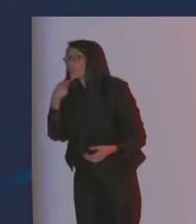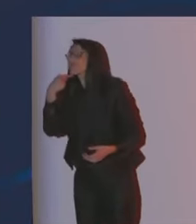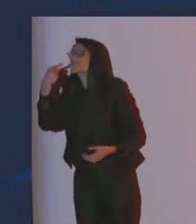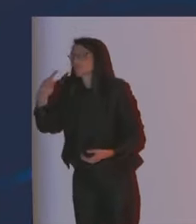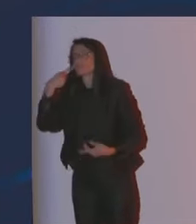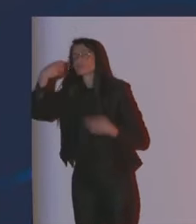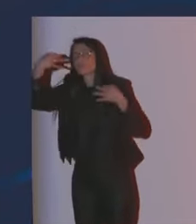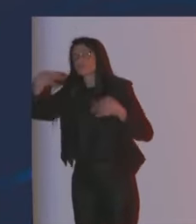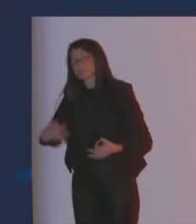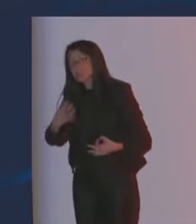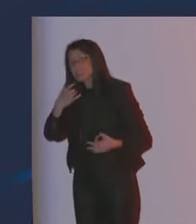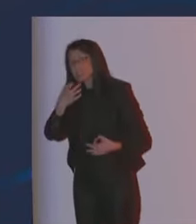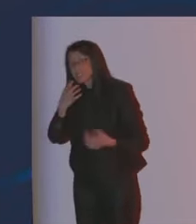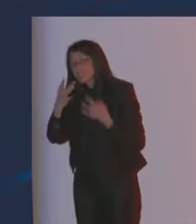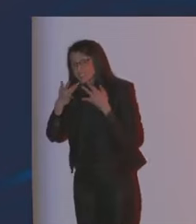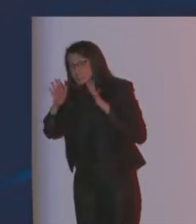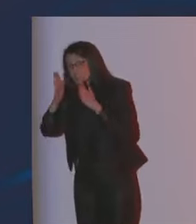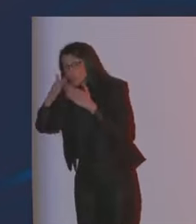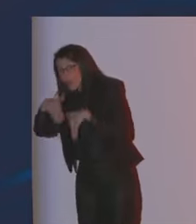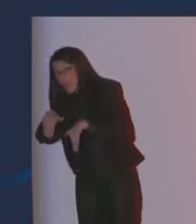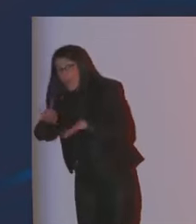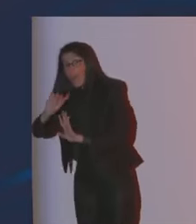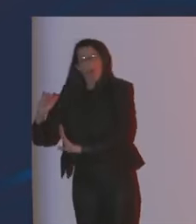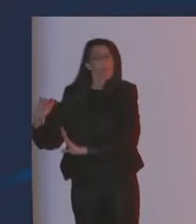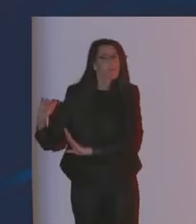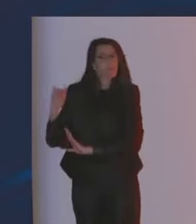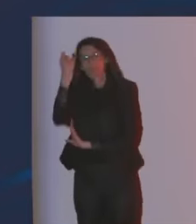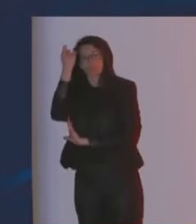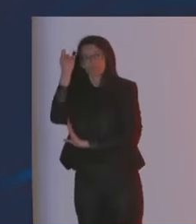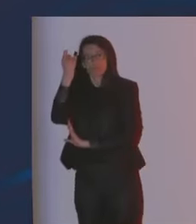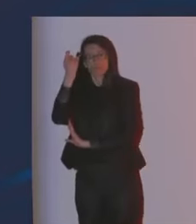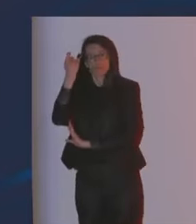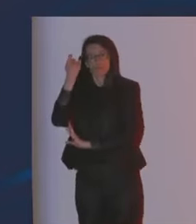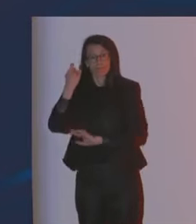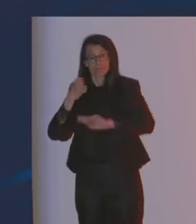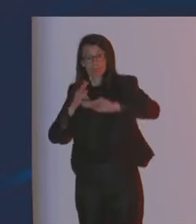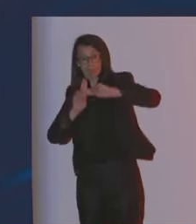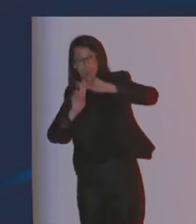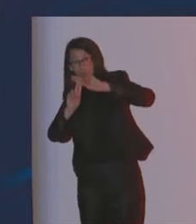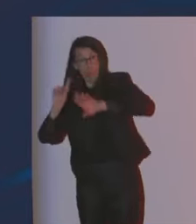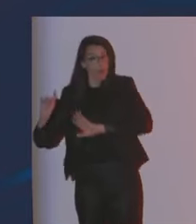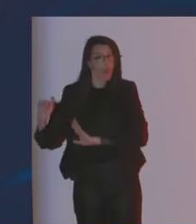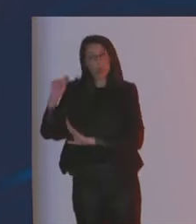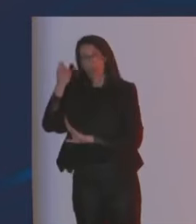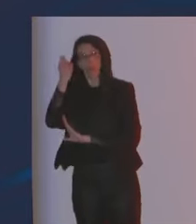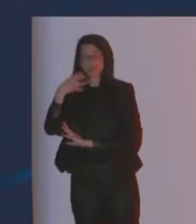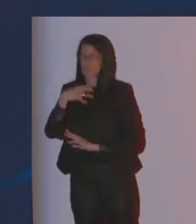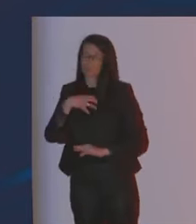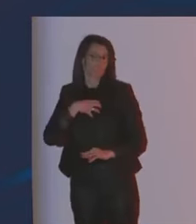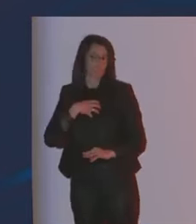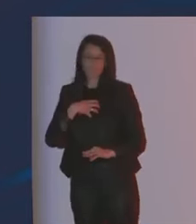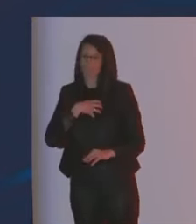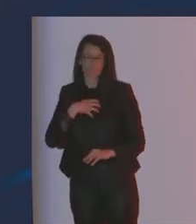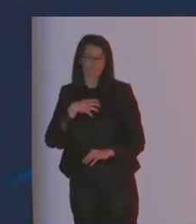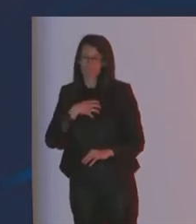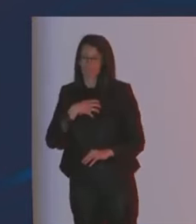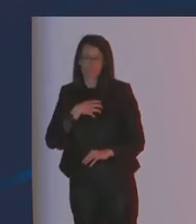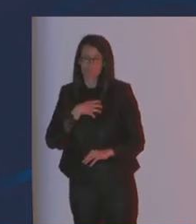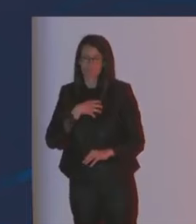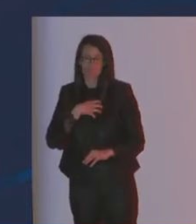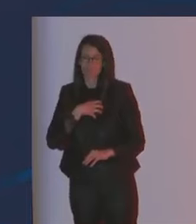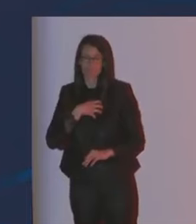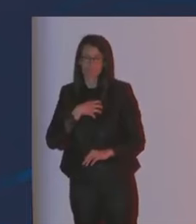asegurar que sin ella algunos de los logros más importantes de Cruz Roja no hubieran sido posibles.